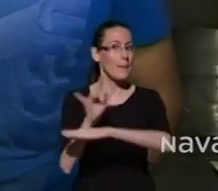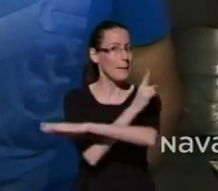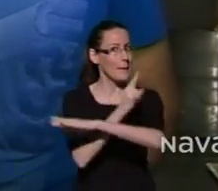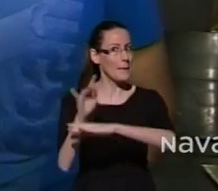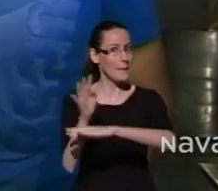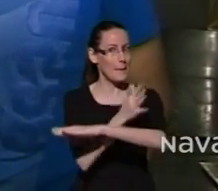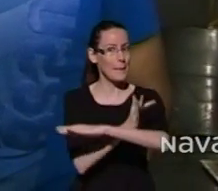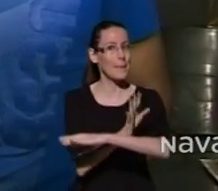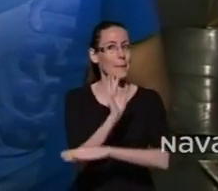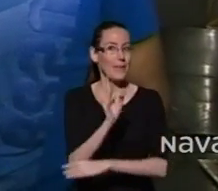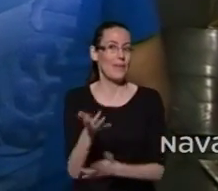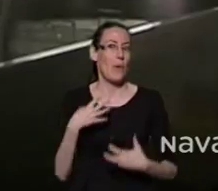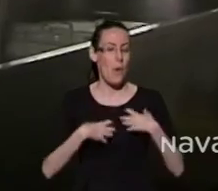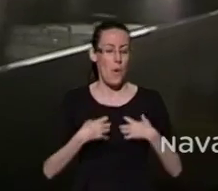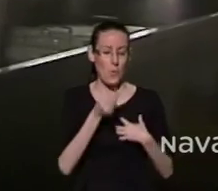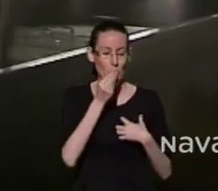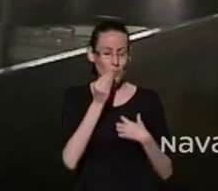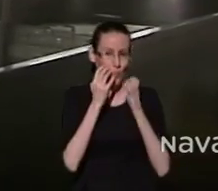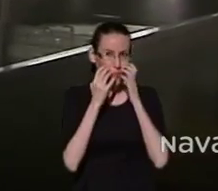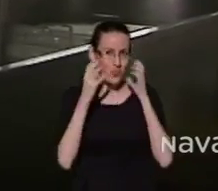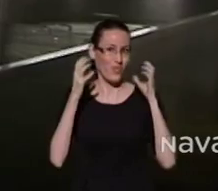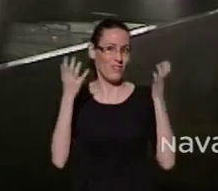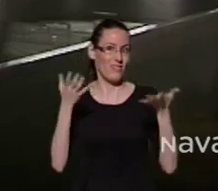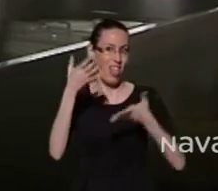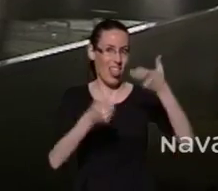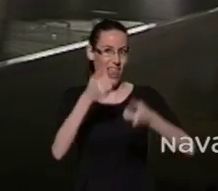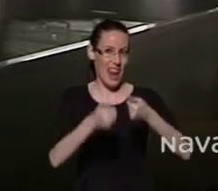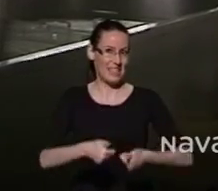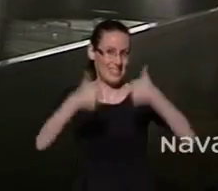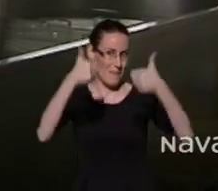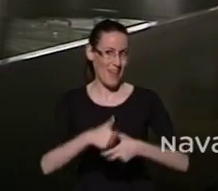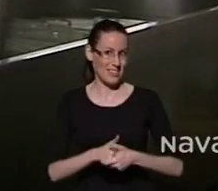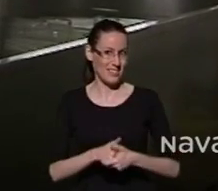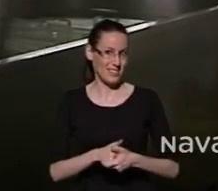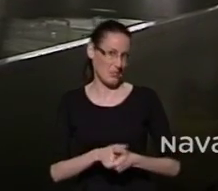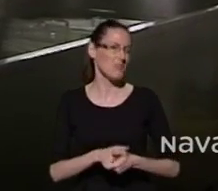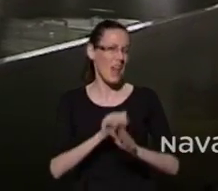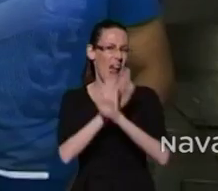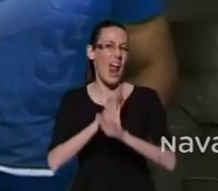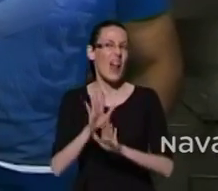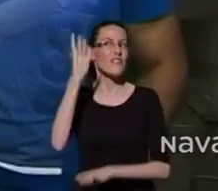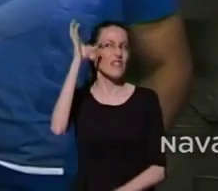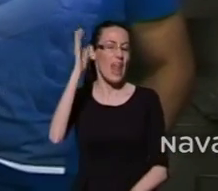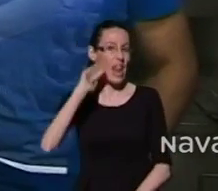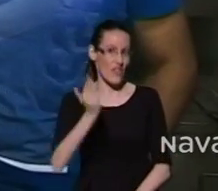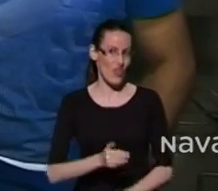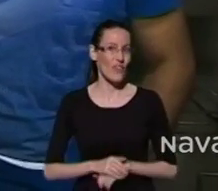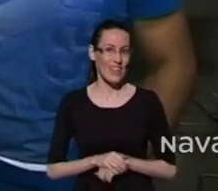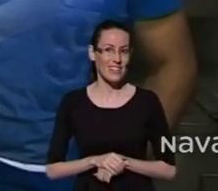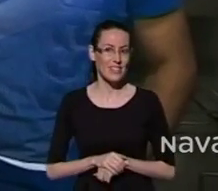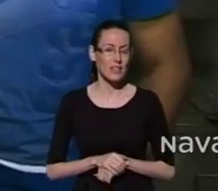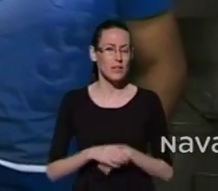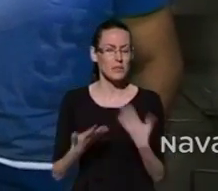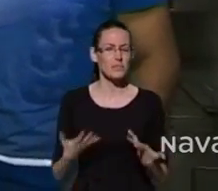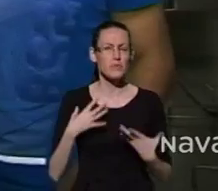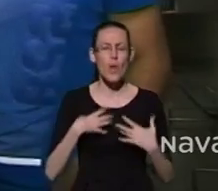ovejas tienen más que comer, están más gordas, digamos, o bueno, pueden producir más leche, ¿no? Entonces, al final sí que influye el tiempo. Y, por ejemplo, ¿qué le estresa a